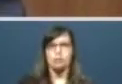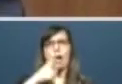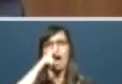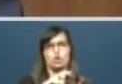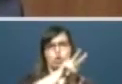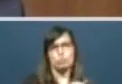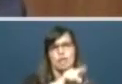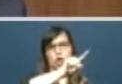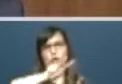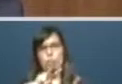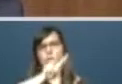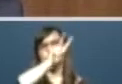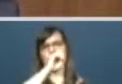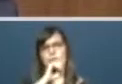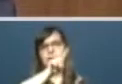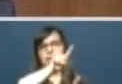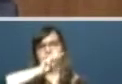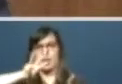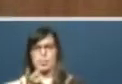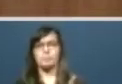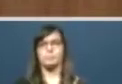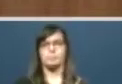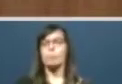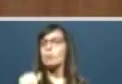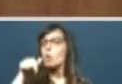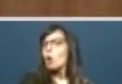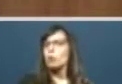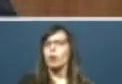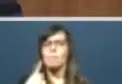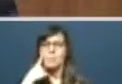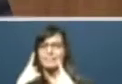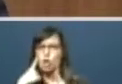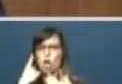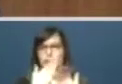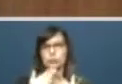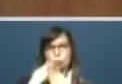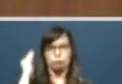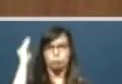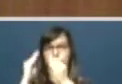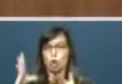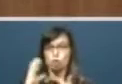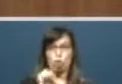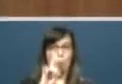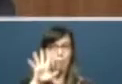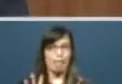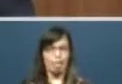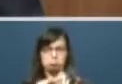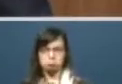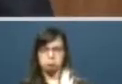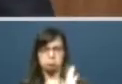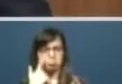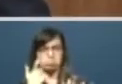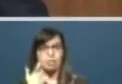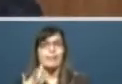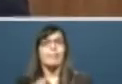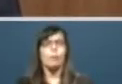2013 hoy todas las previsiones y estudios y cada vez más indicadores y datos señalan que